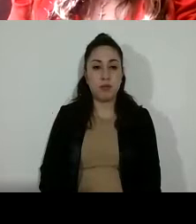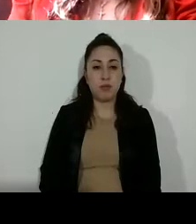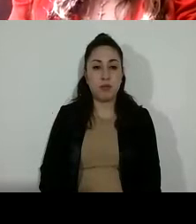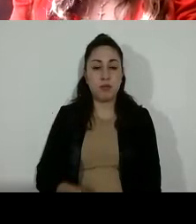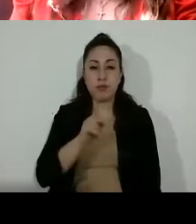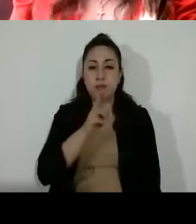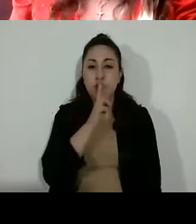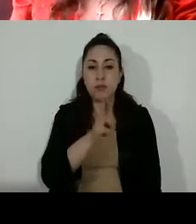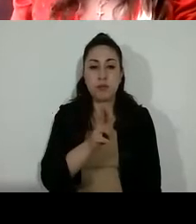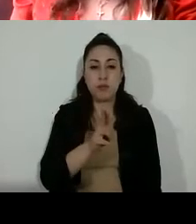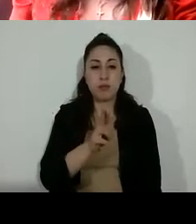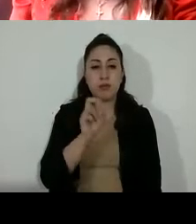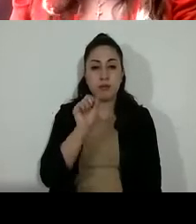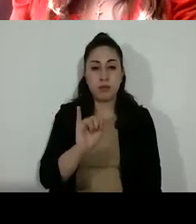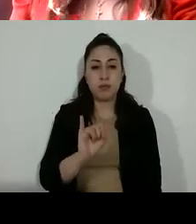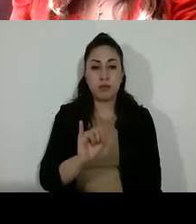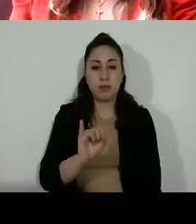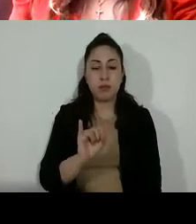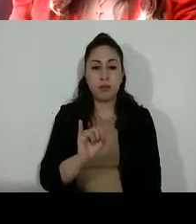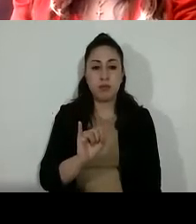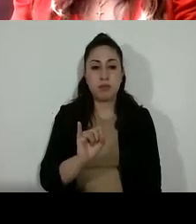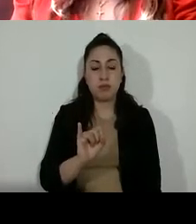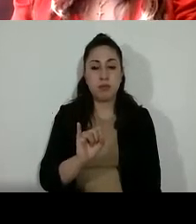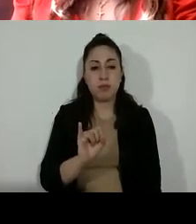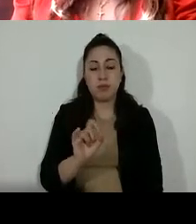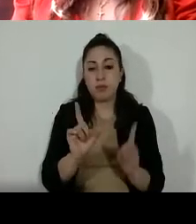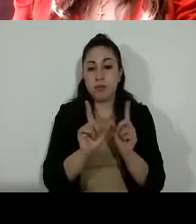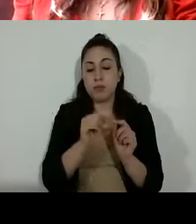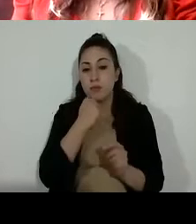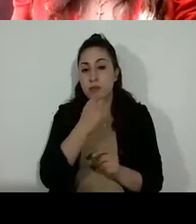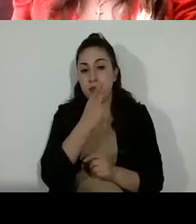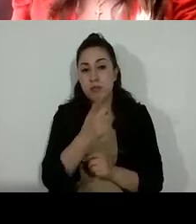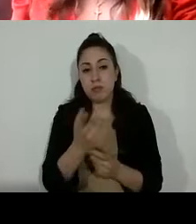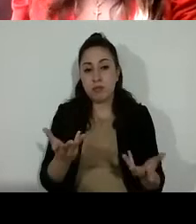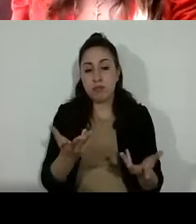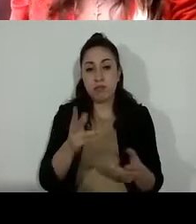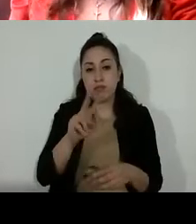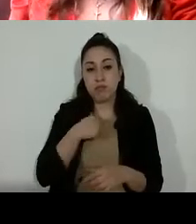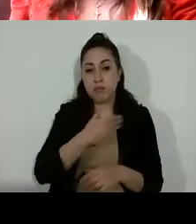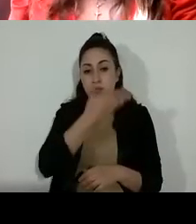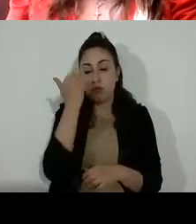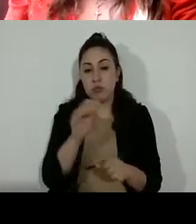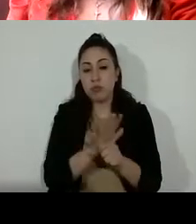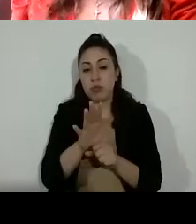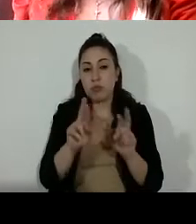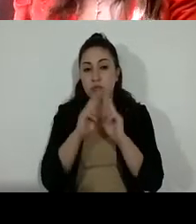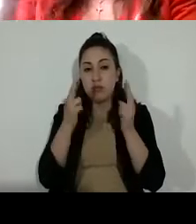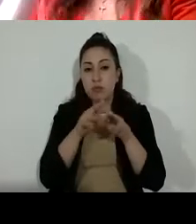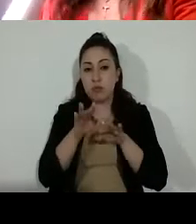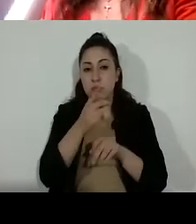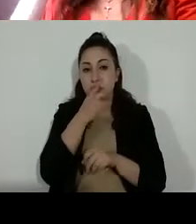Roifit Torres, a favor, con la precisión de que pues no sé cuál mesa de trabajo